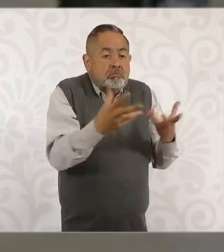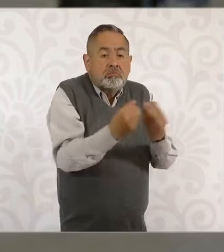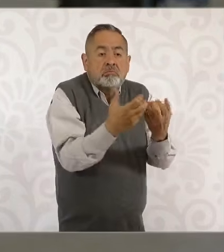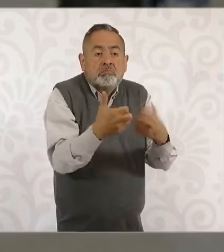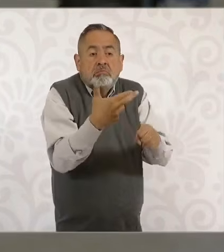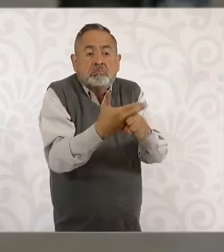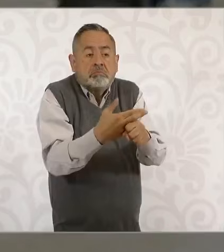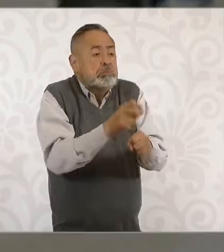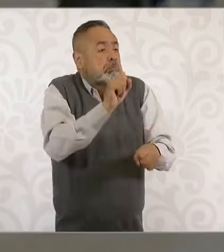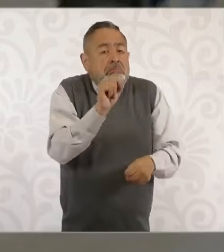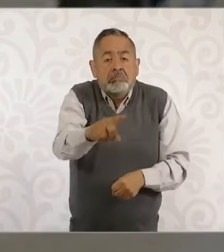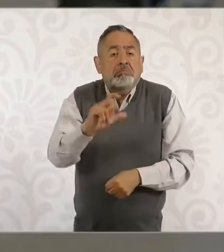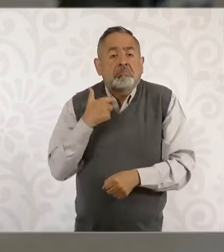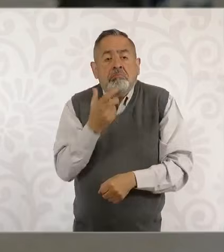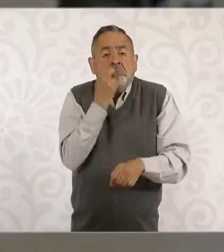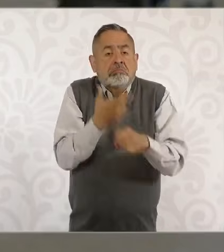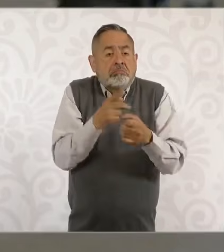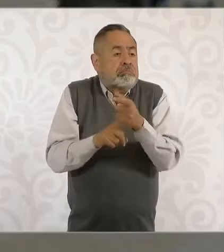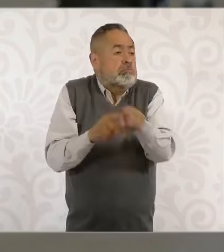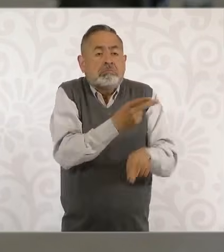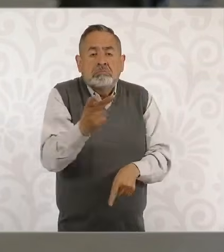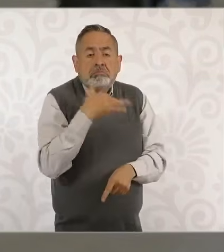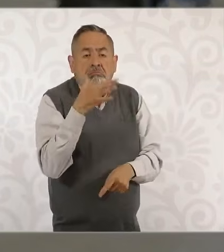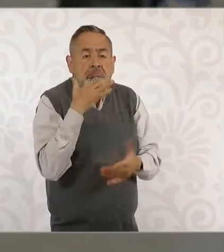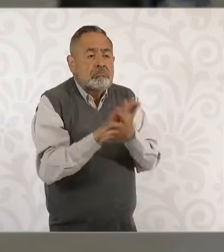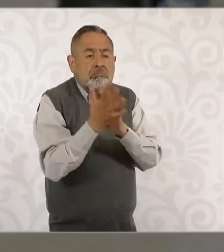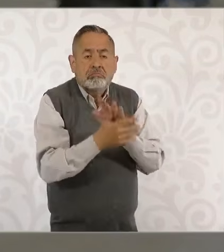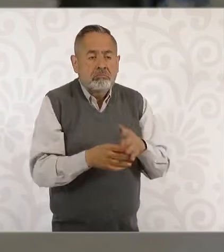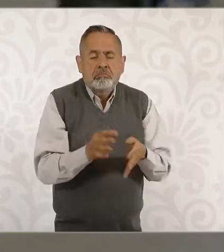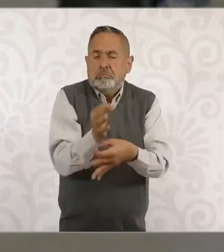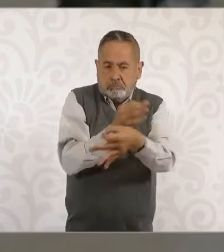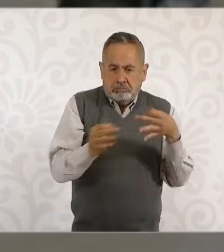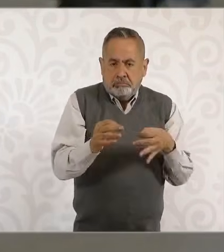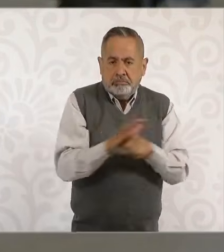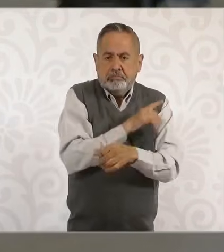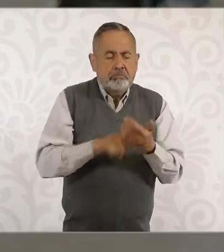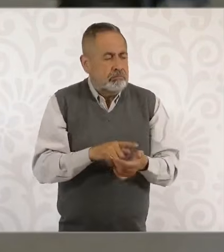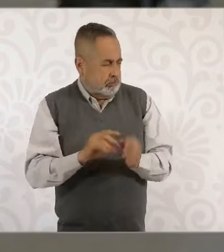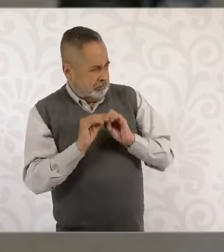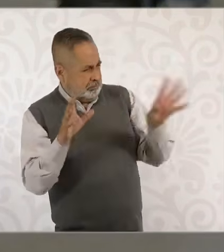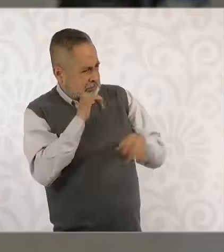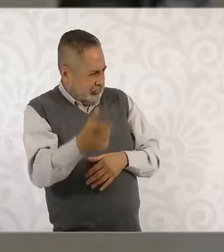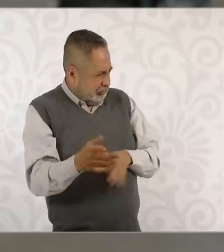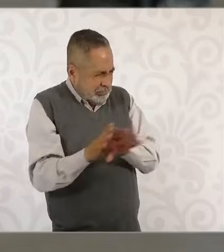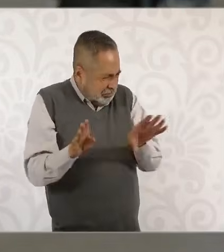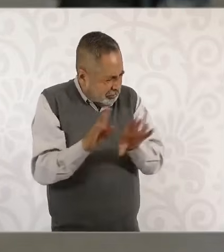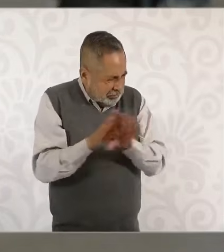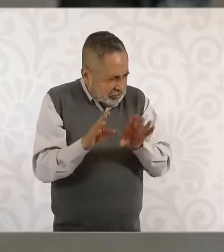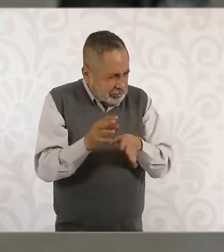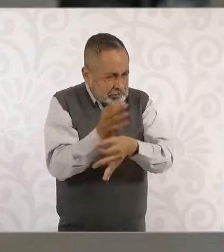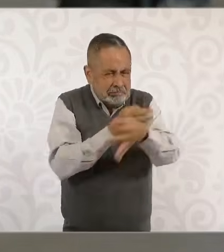este exsecretario de Hacienda que le mencionaba. Hubo permutas poco claras, coincidencias temporales entre esas